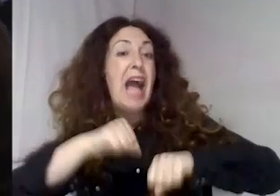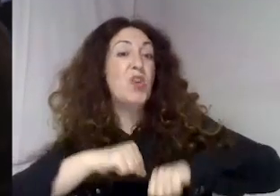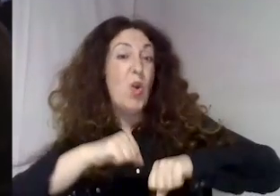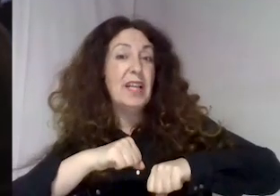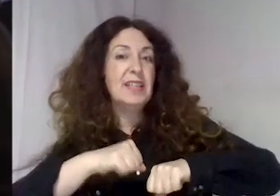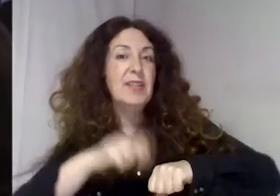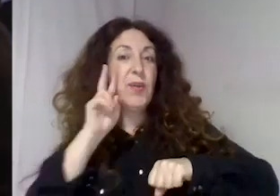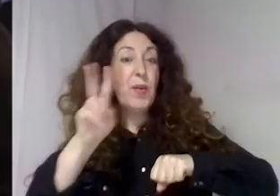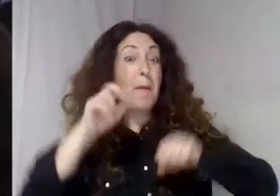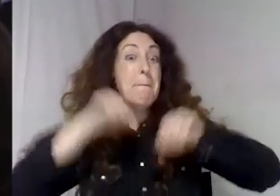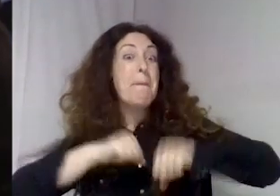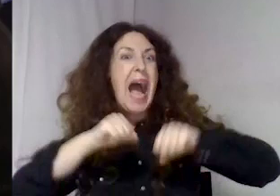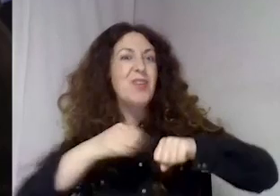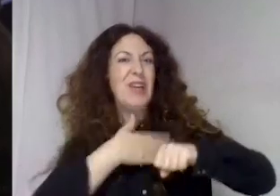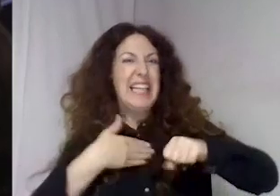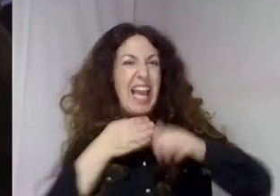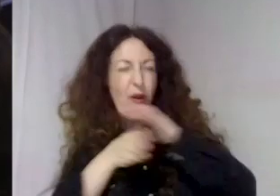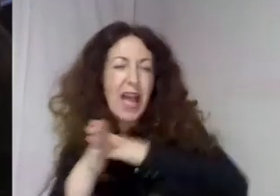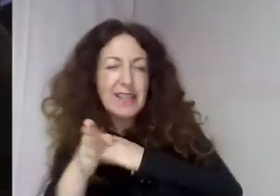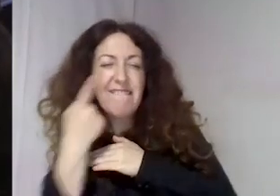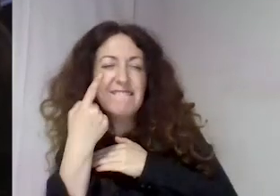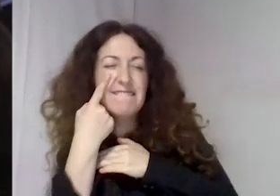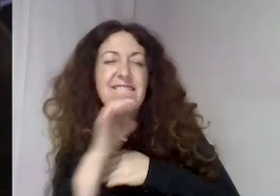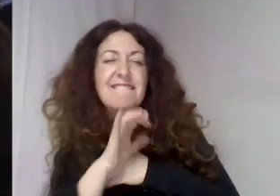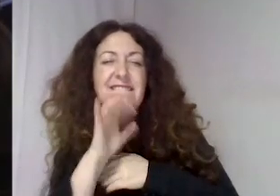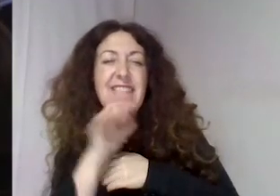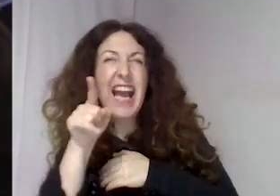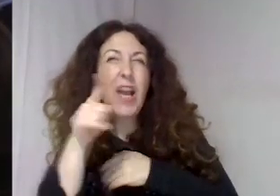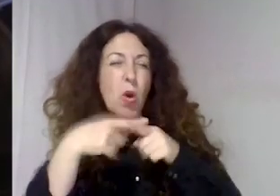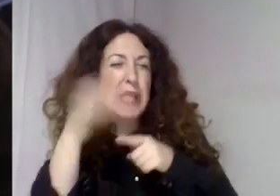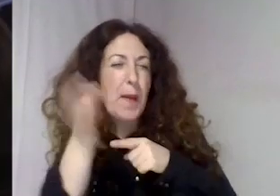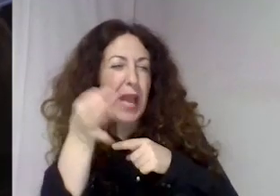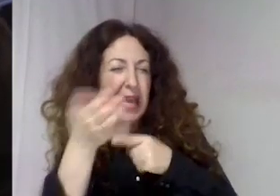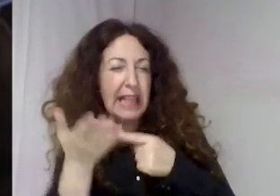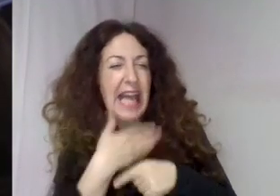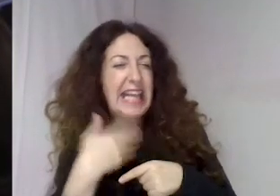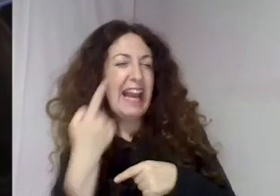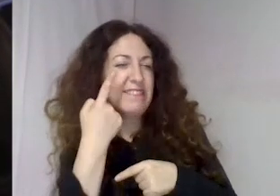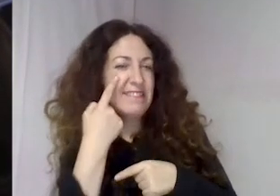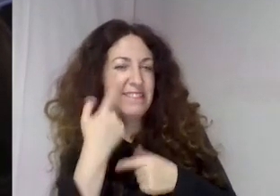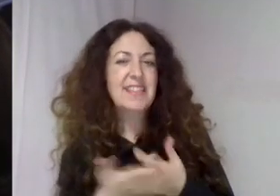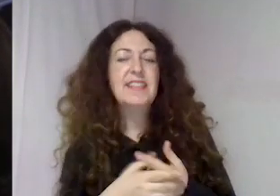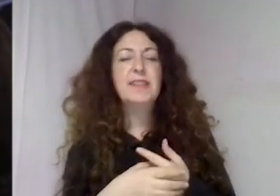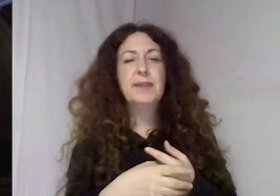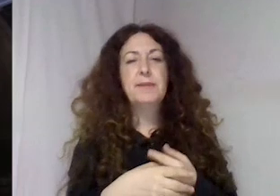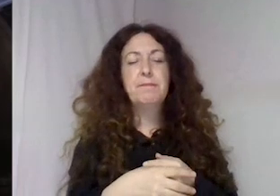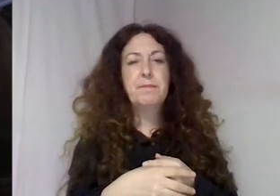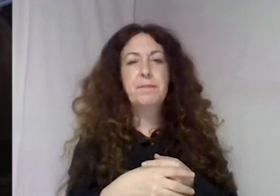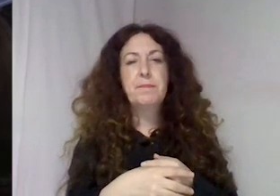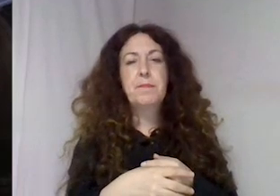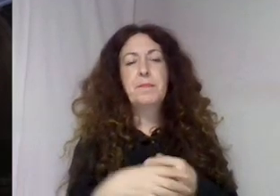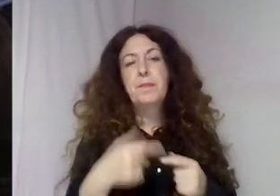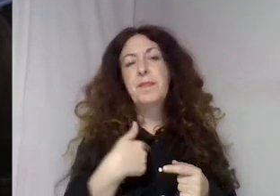qué hace no ser un asesino? No qué hace ser un asesino, que al parecer tenemos nuestras dudas.